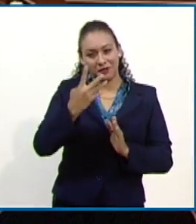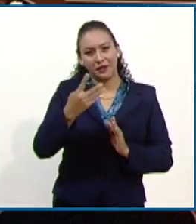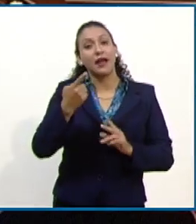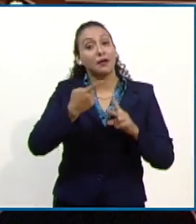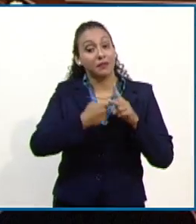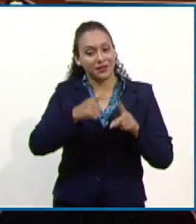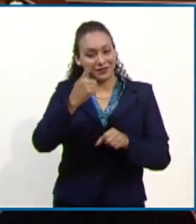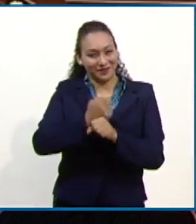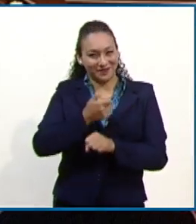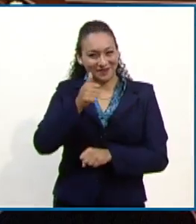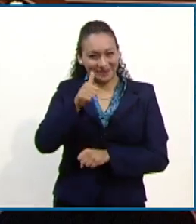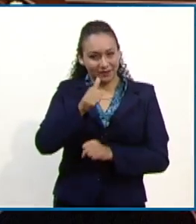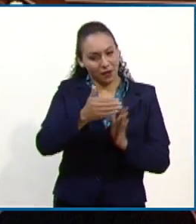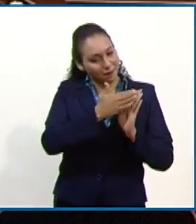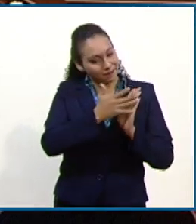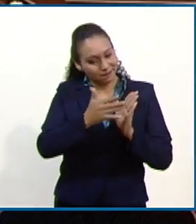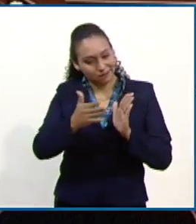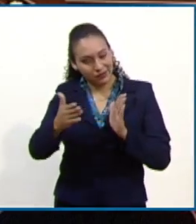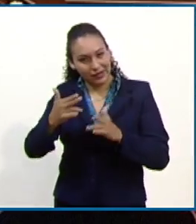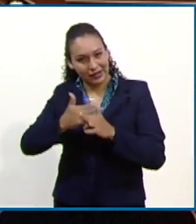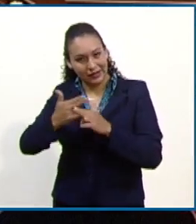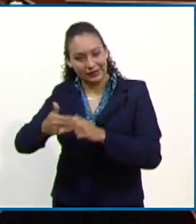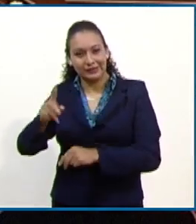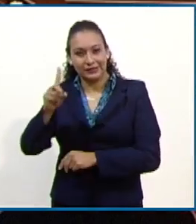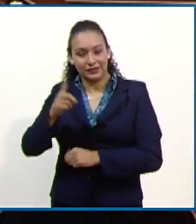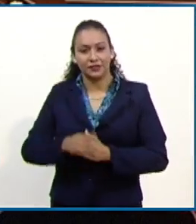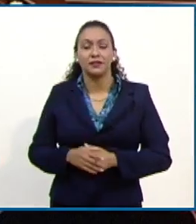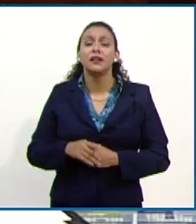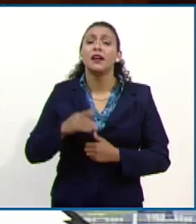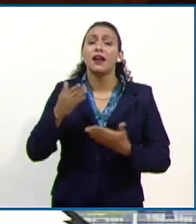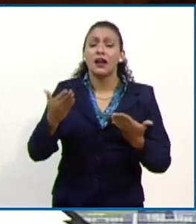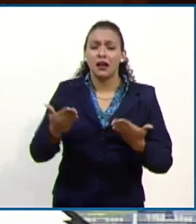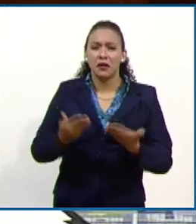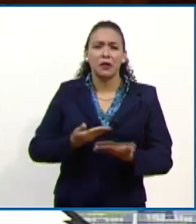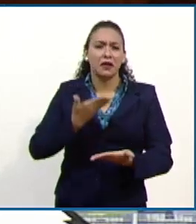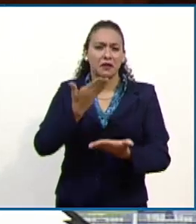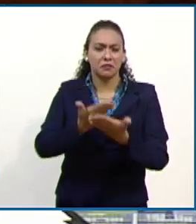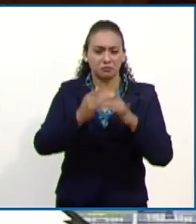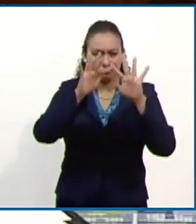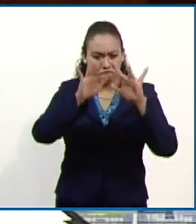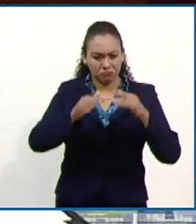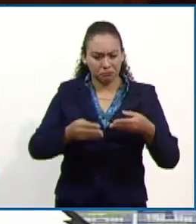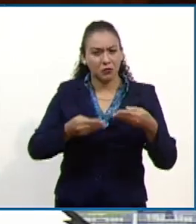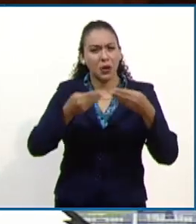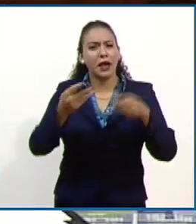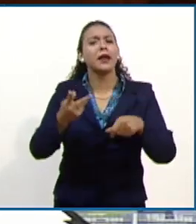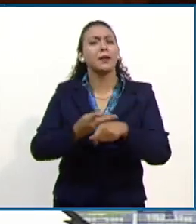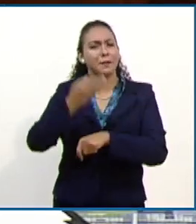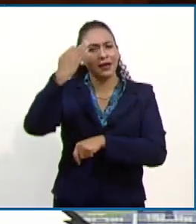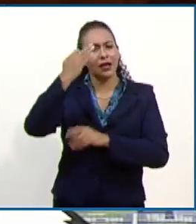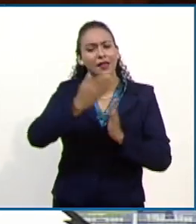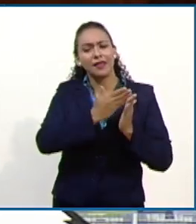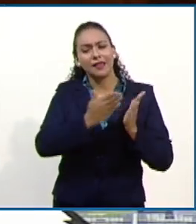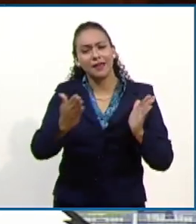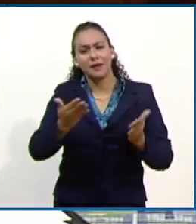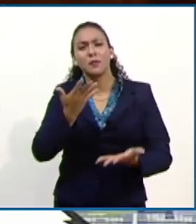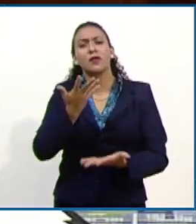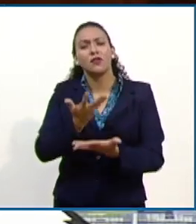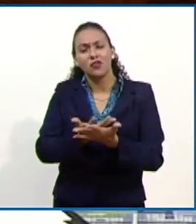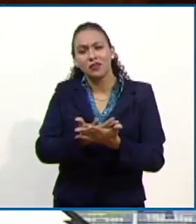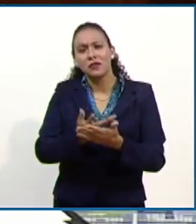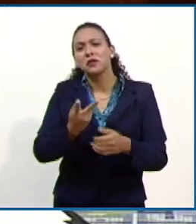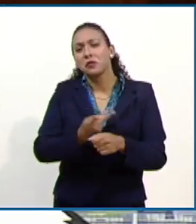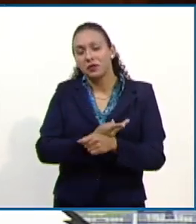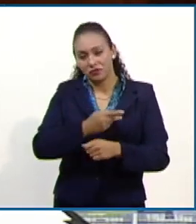esta sesión, la ministra Lenia Batres rindió el informe de la Comisión de Receso que integró con la ministra Loreta Ortiz